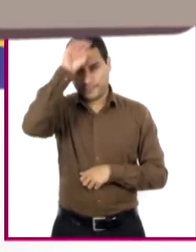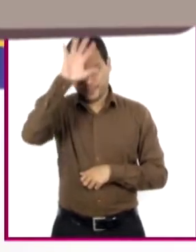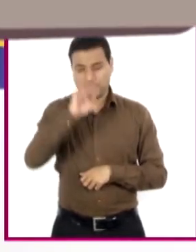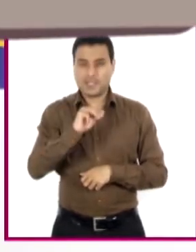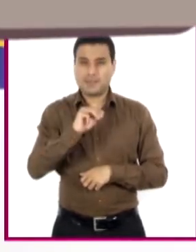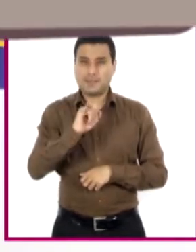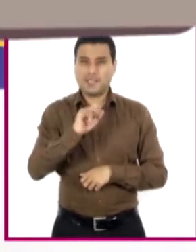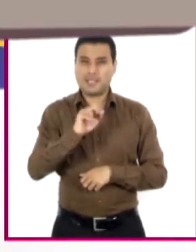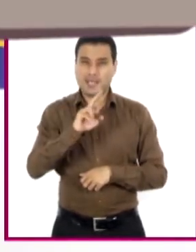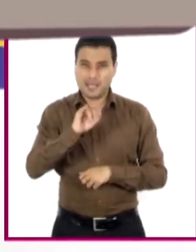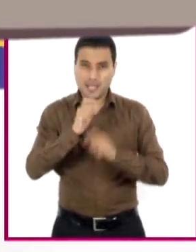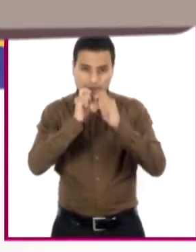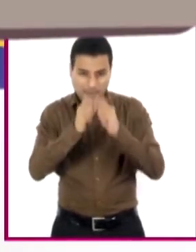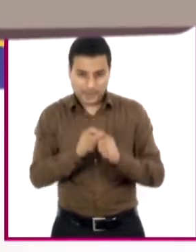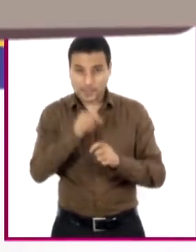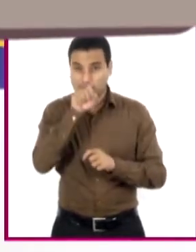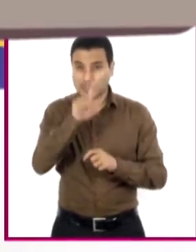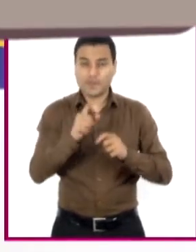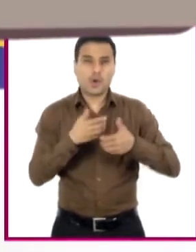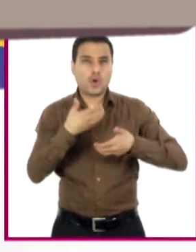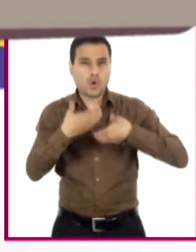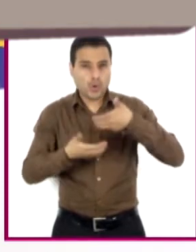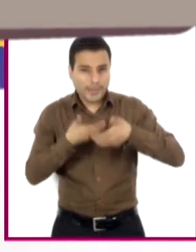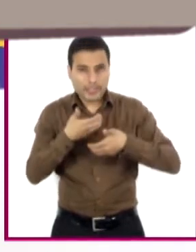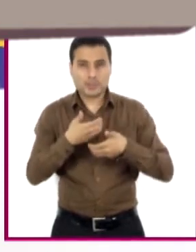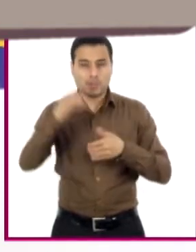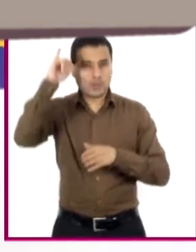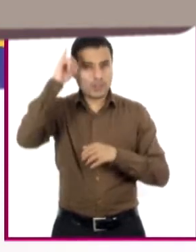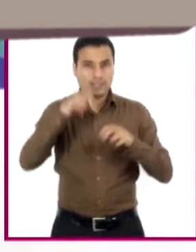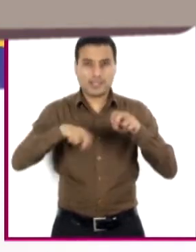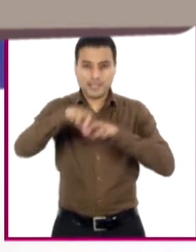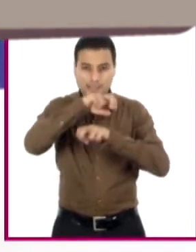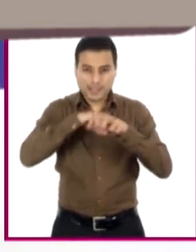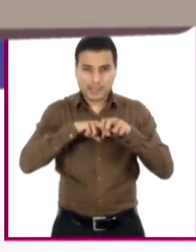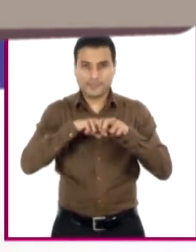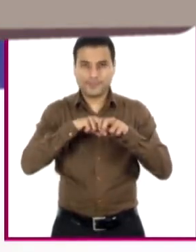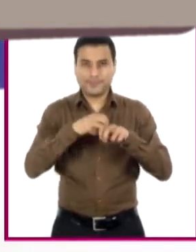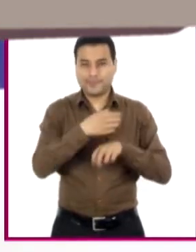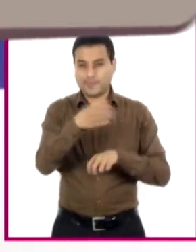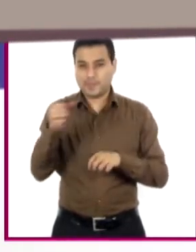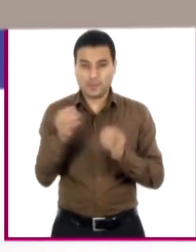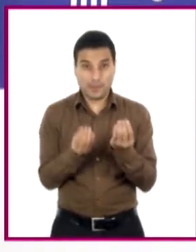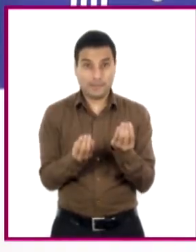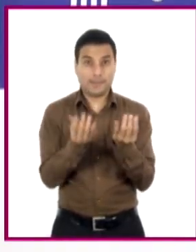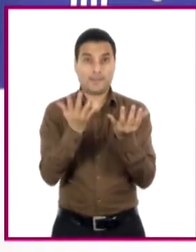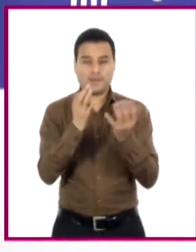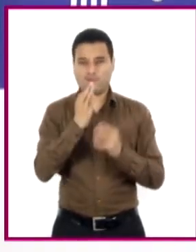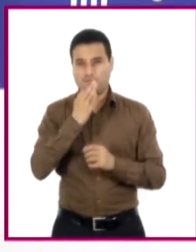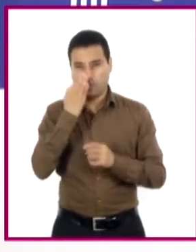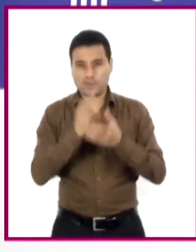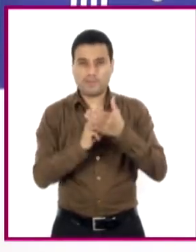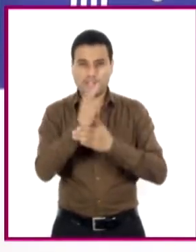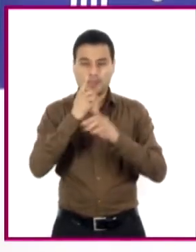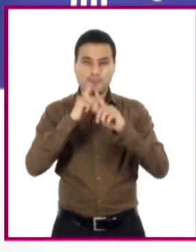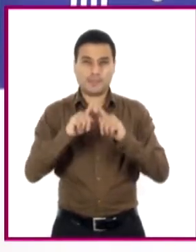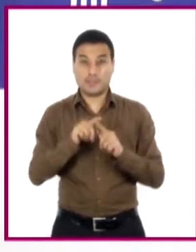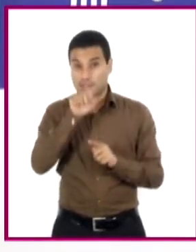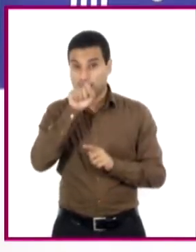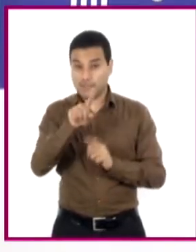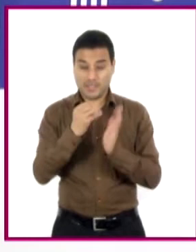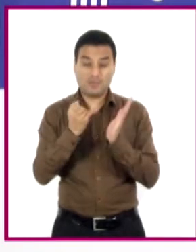actividades económicas como el comercio, la ganadería y agricultura, además de la recaudación de